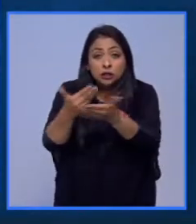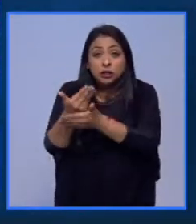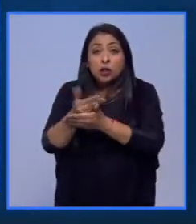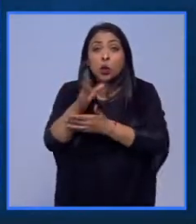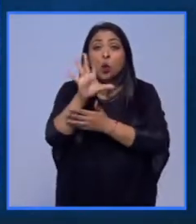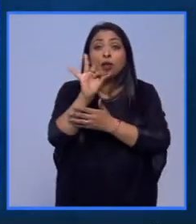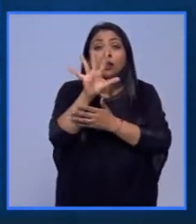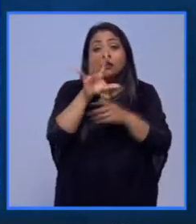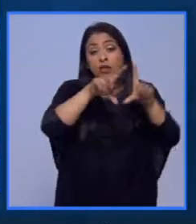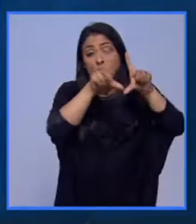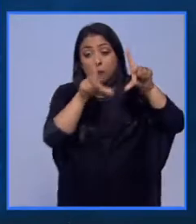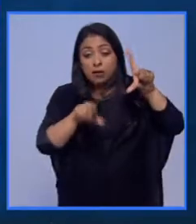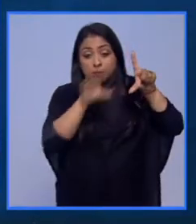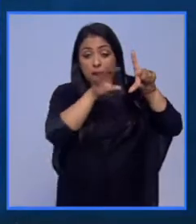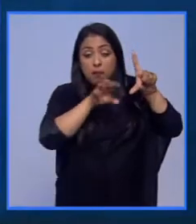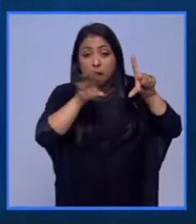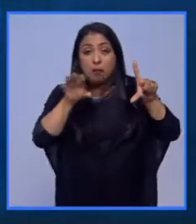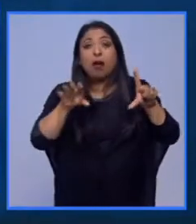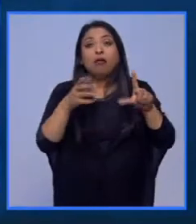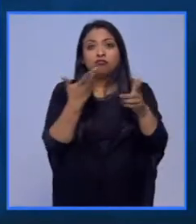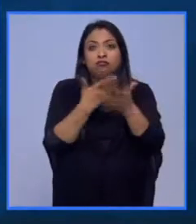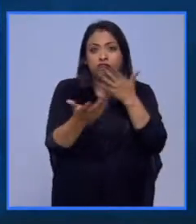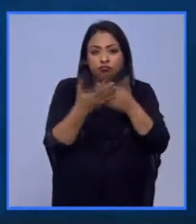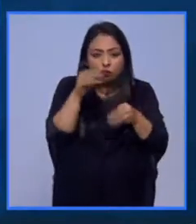45 comunidades del país.